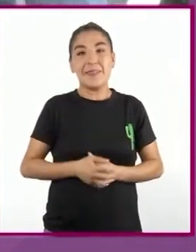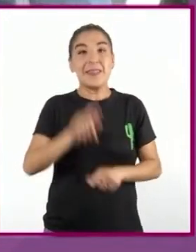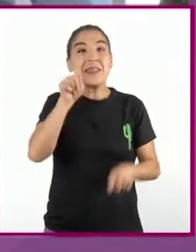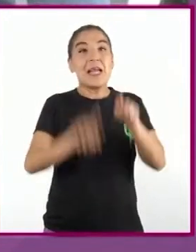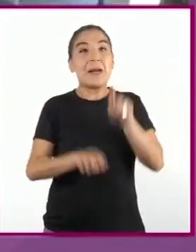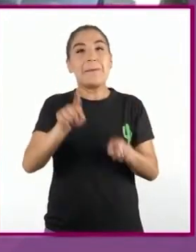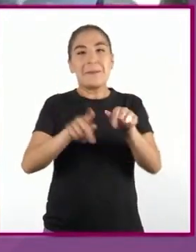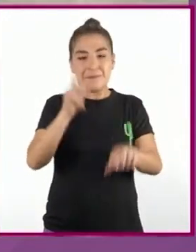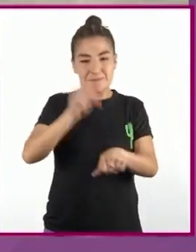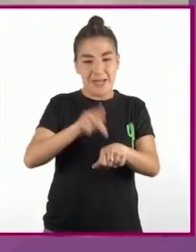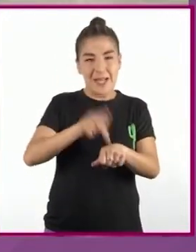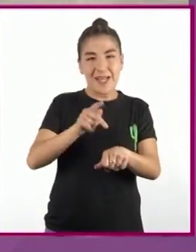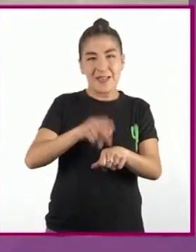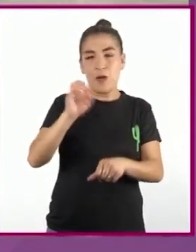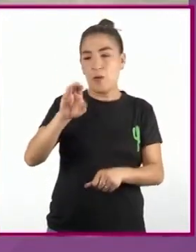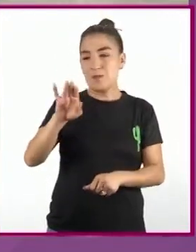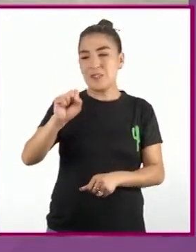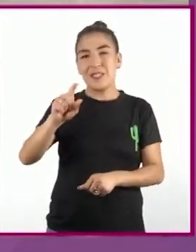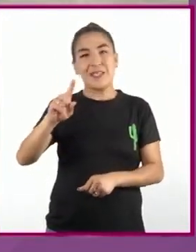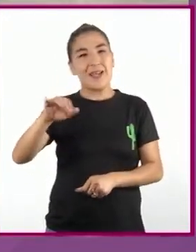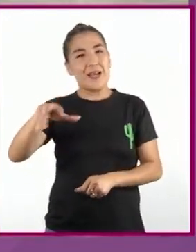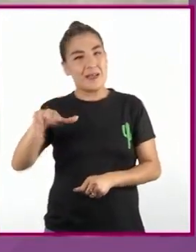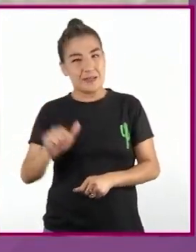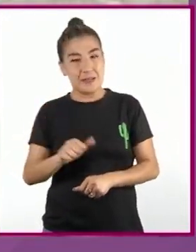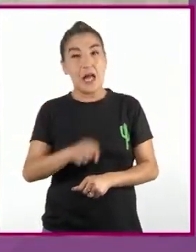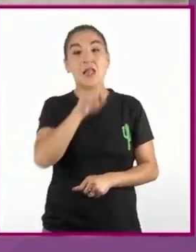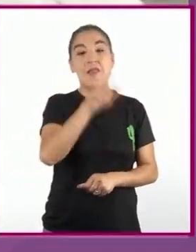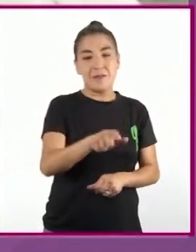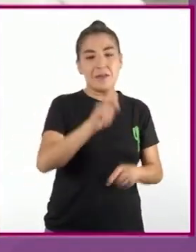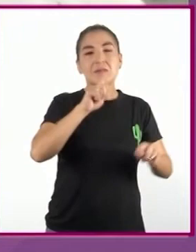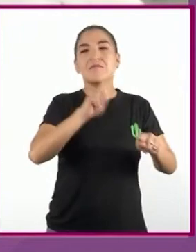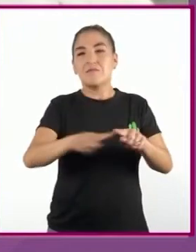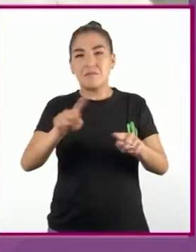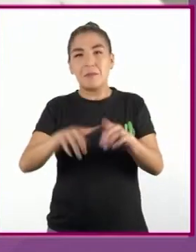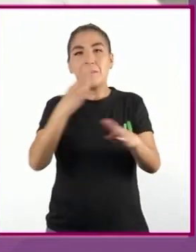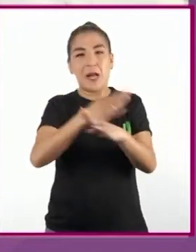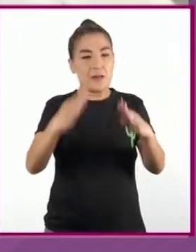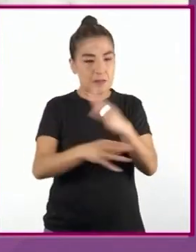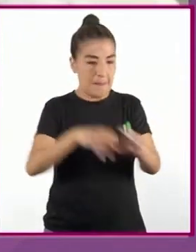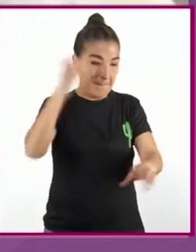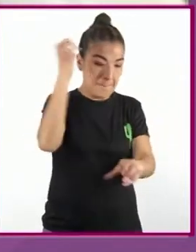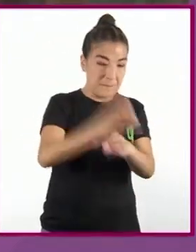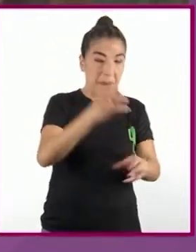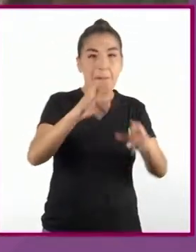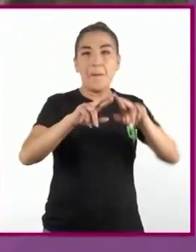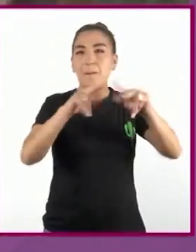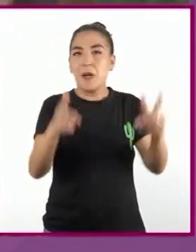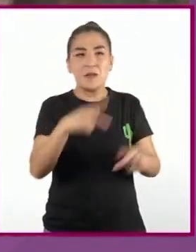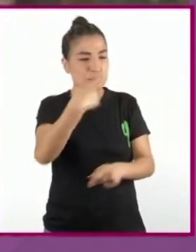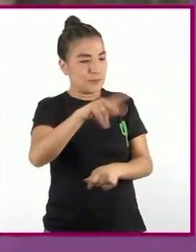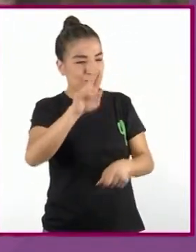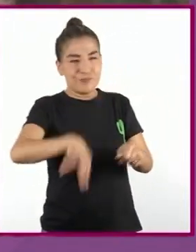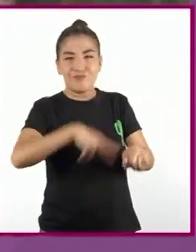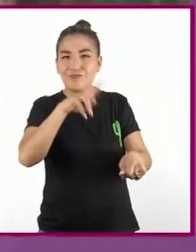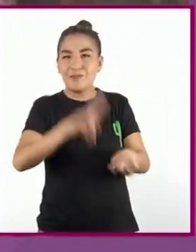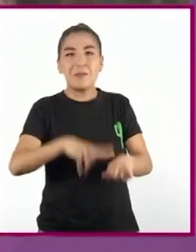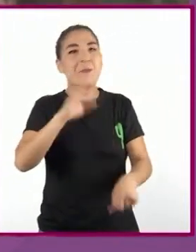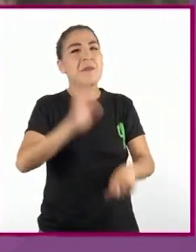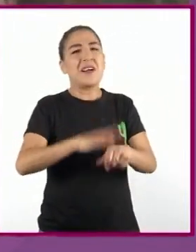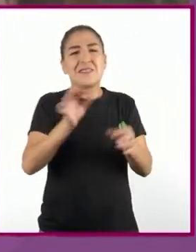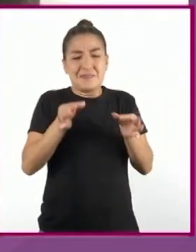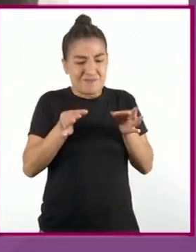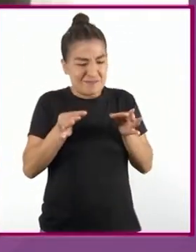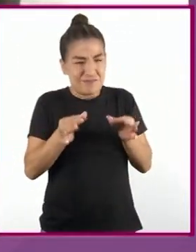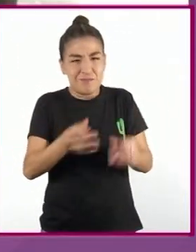que se trabaja. Además es el material cortante natural que tiene los filos más